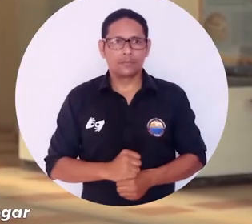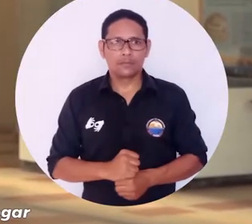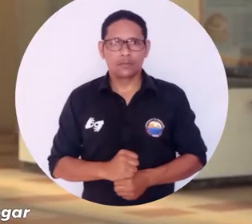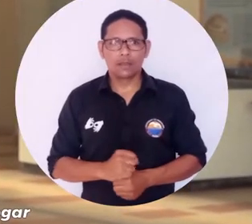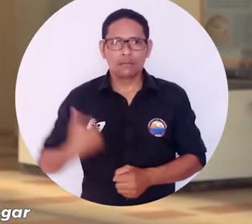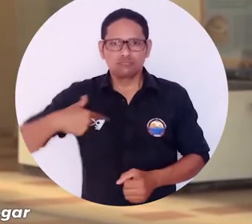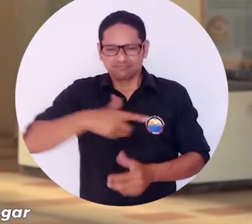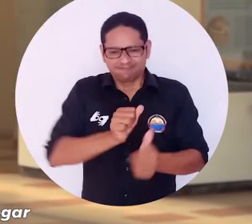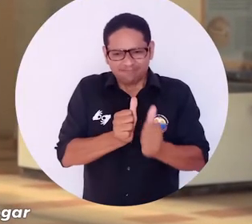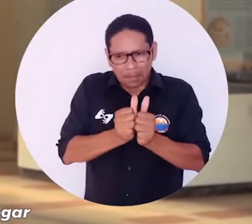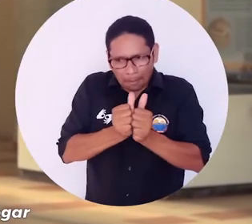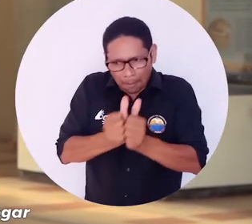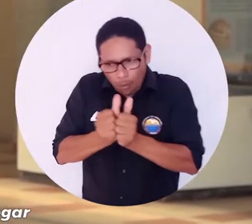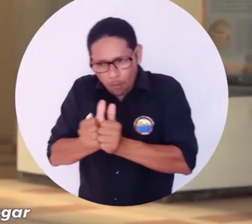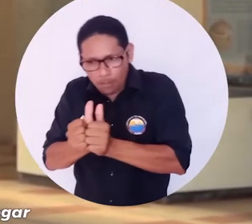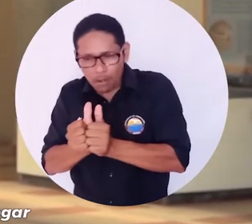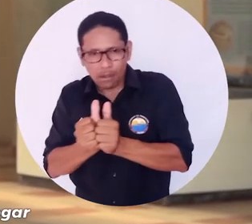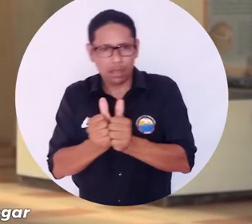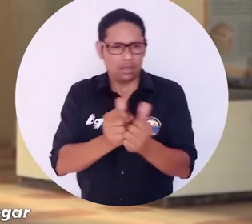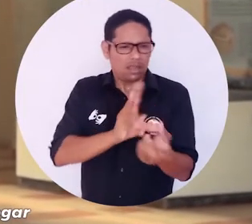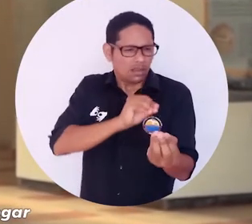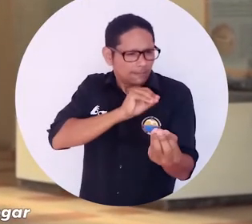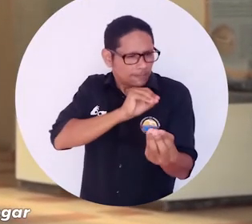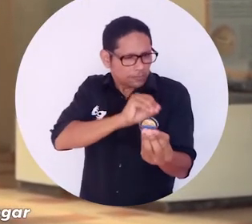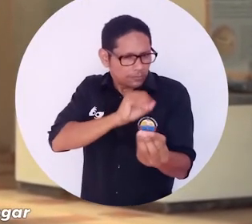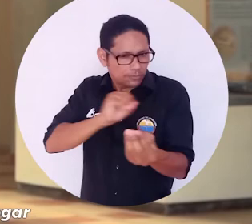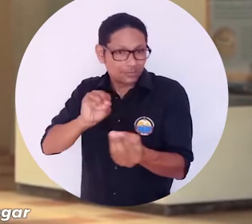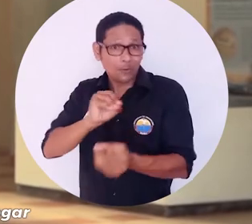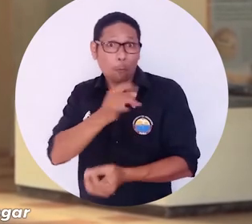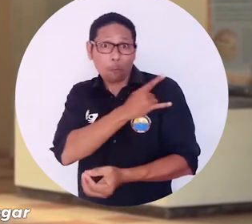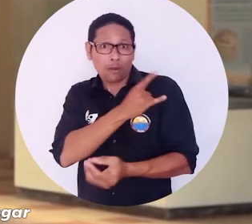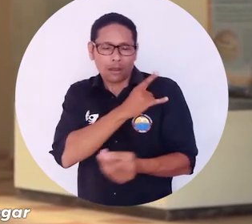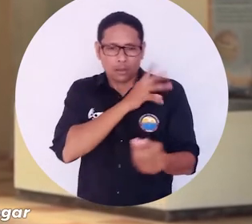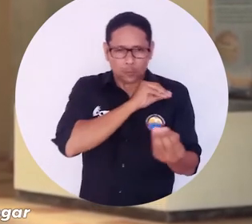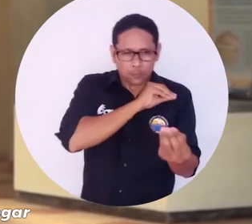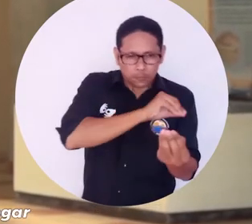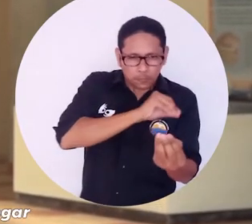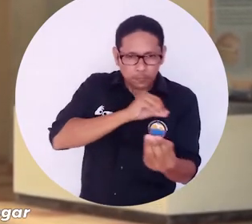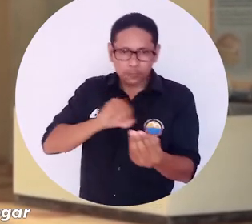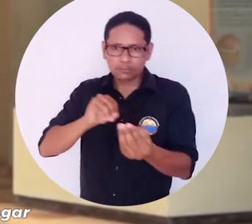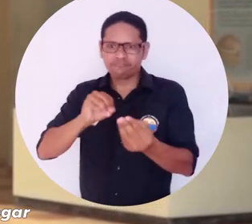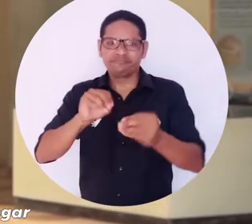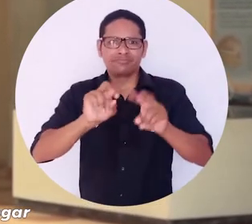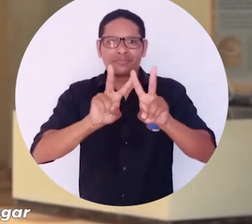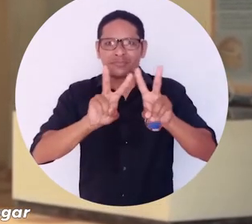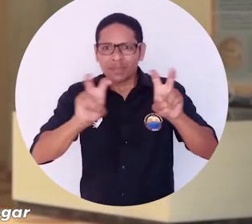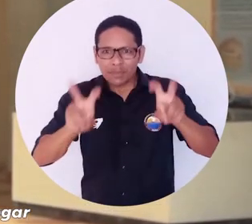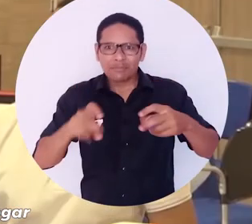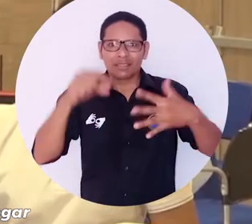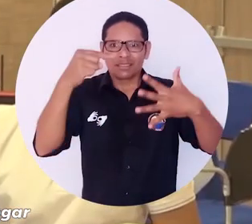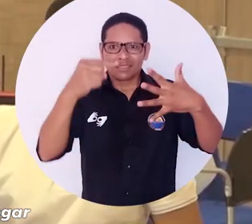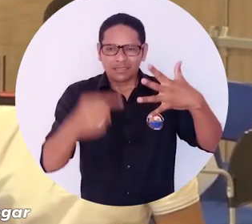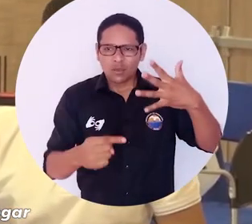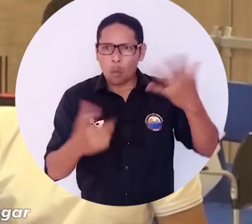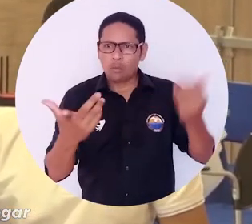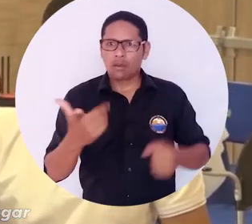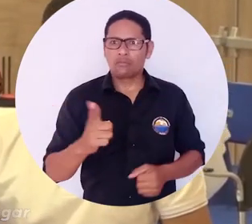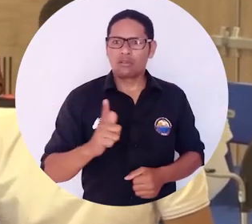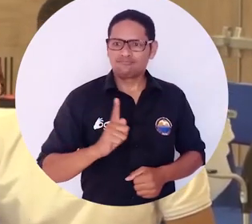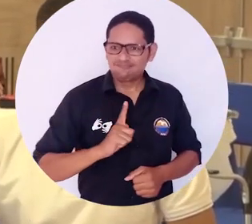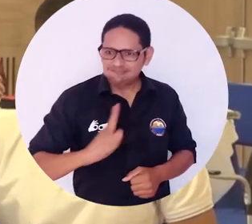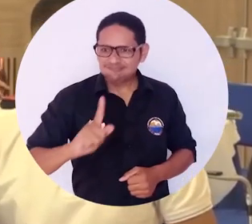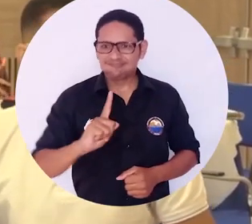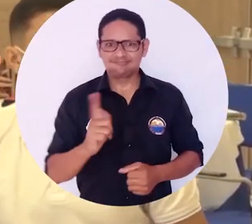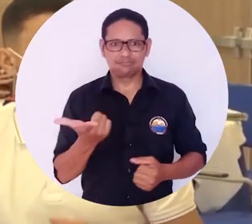acompañamientos, capacitaciones por parte de la universidad en cuanto a todo el asunto de cómo emprender, proveerle